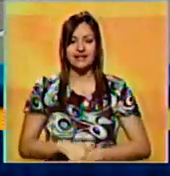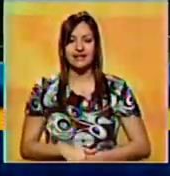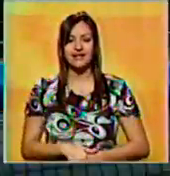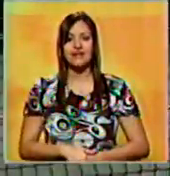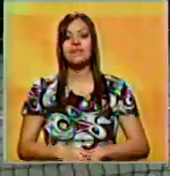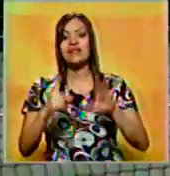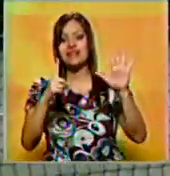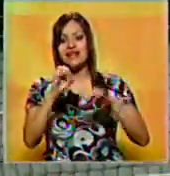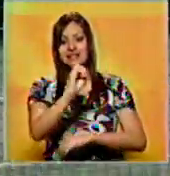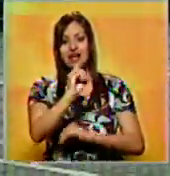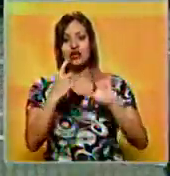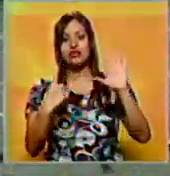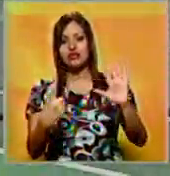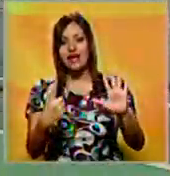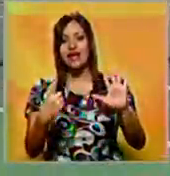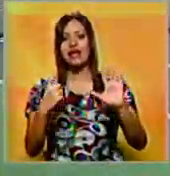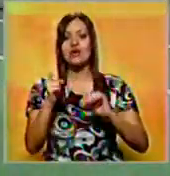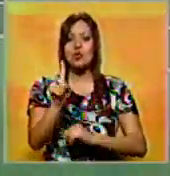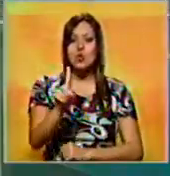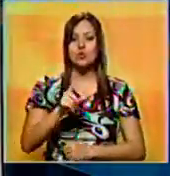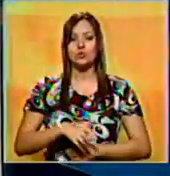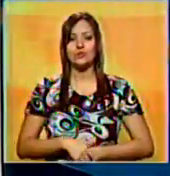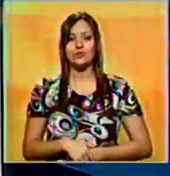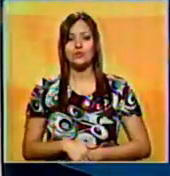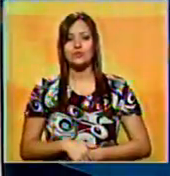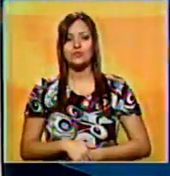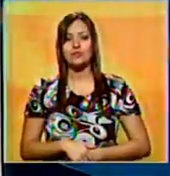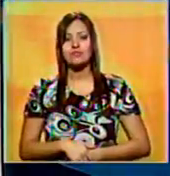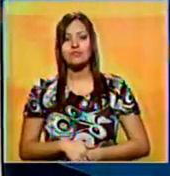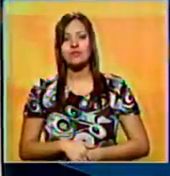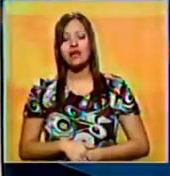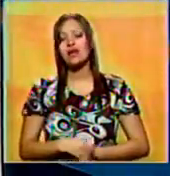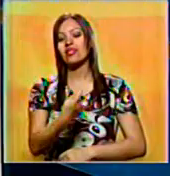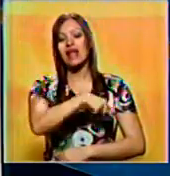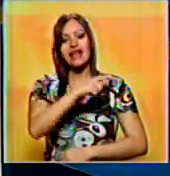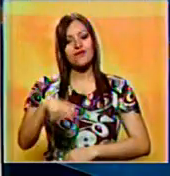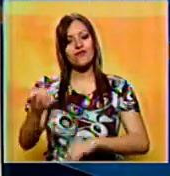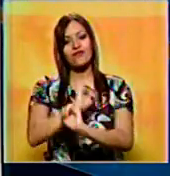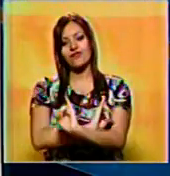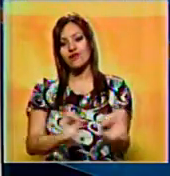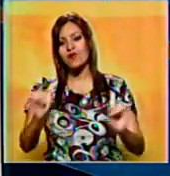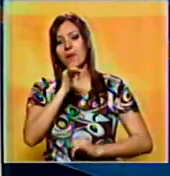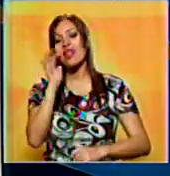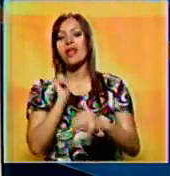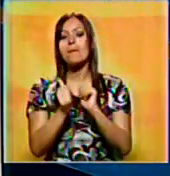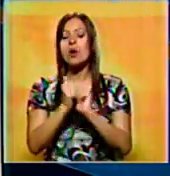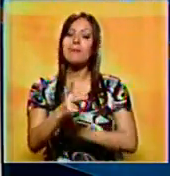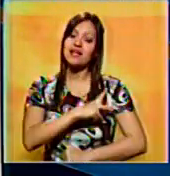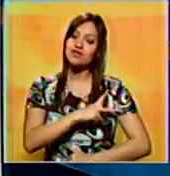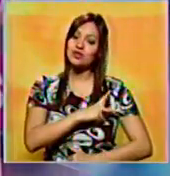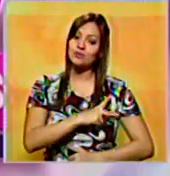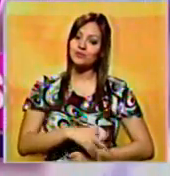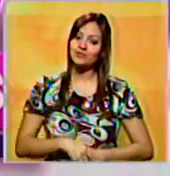por 6-0 y 6-1. Bien, y con el tenis finalizamos la información deportiva en Noticiero Venevisión.